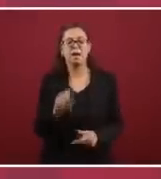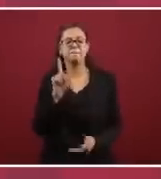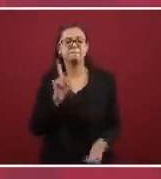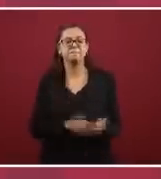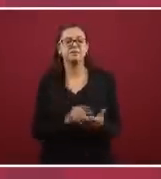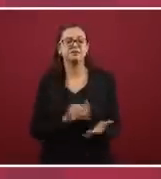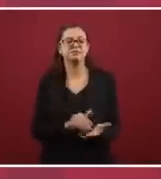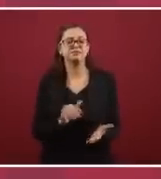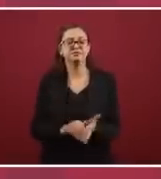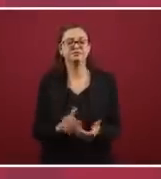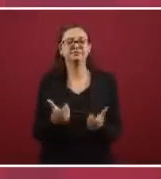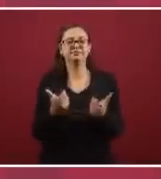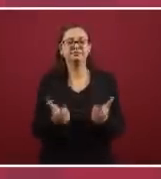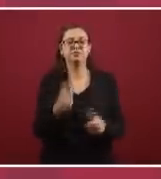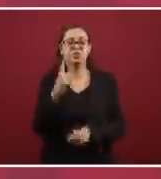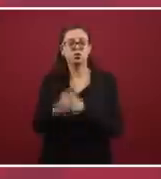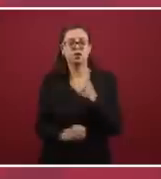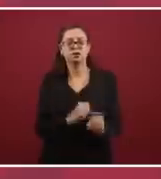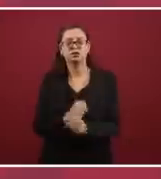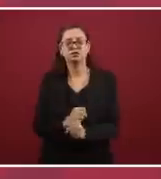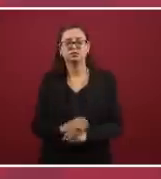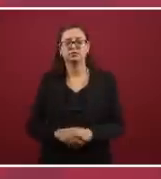1,000 millones de pesos al año.